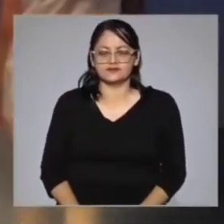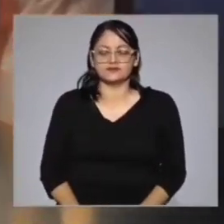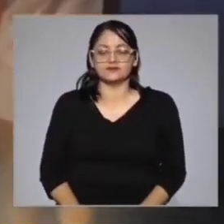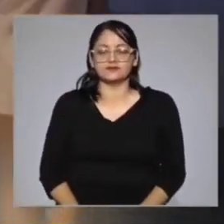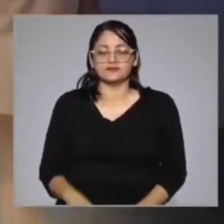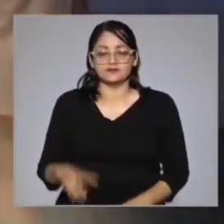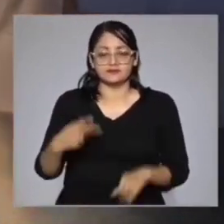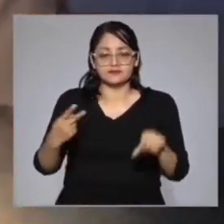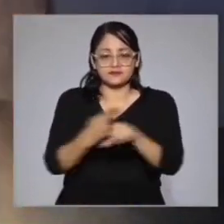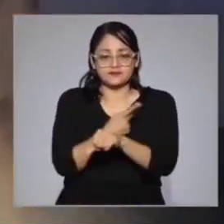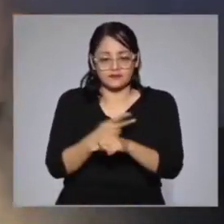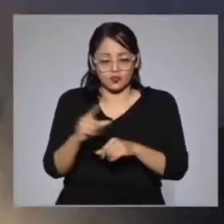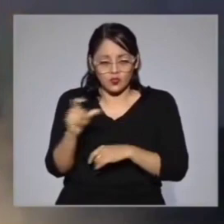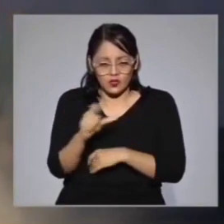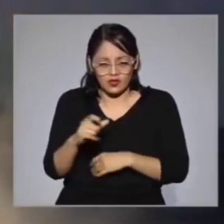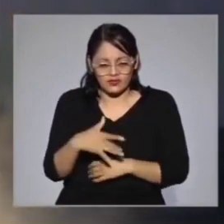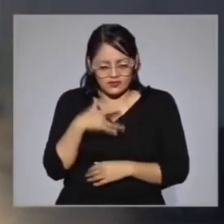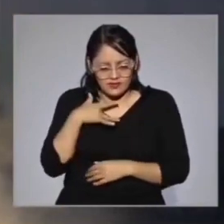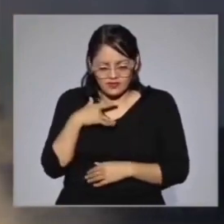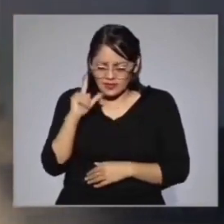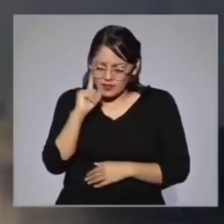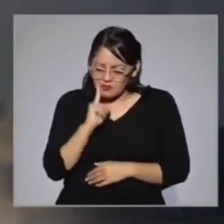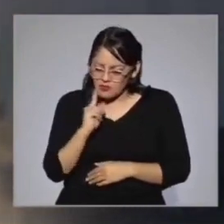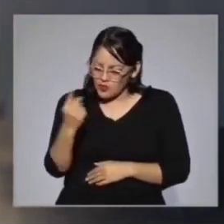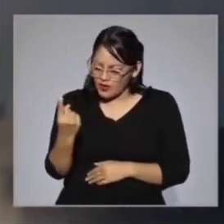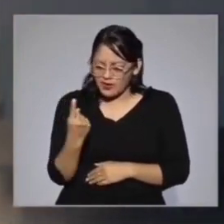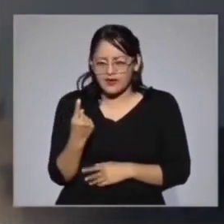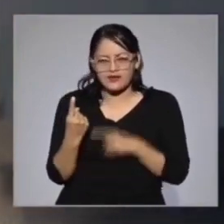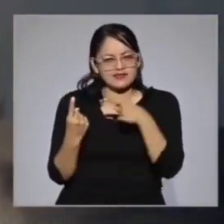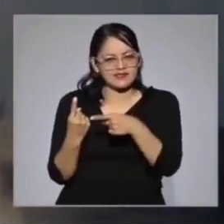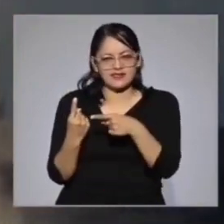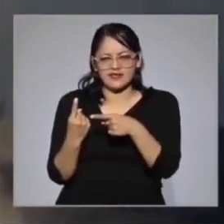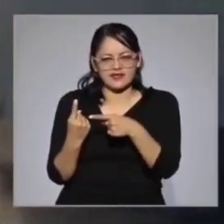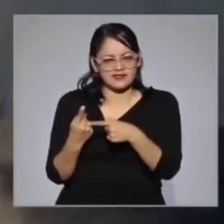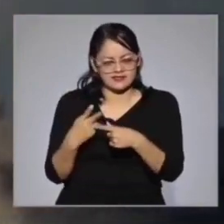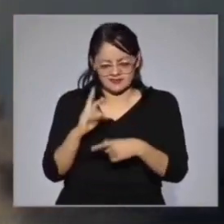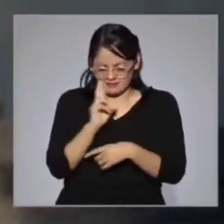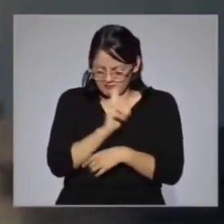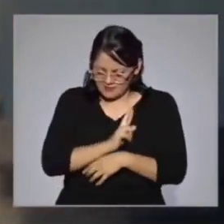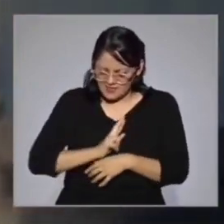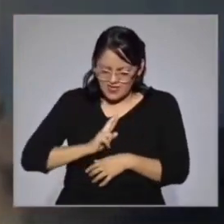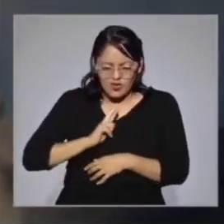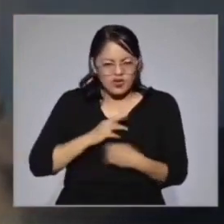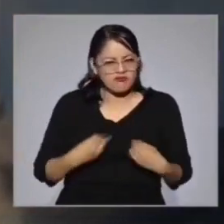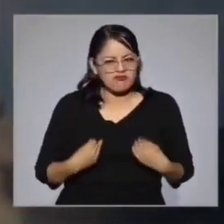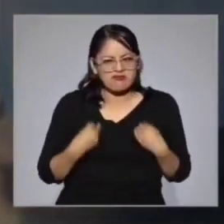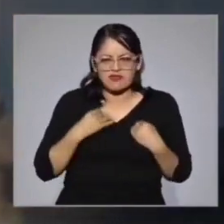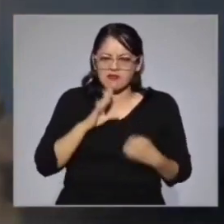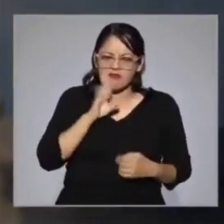Eso es lo que pasa cuando te toca una mujer llena de rencor a la vida.